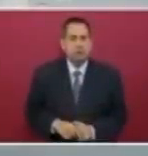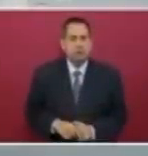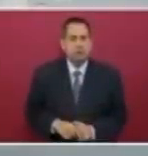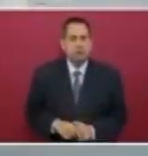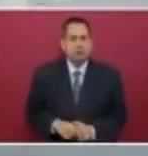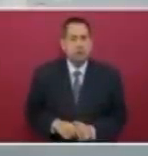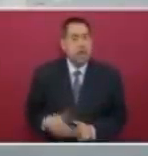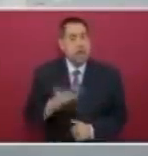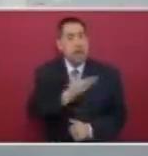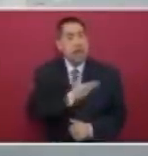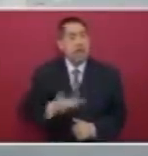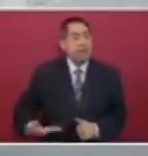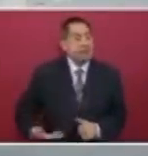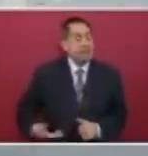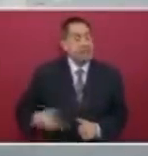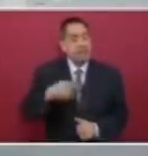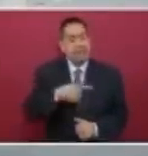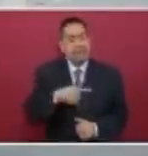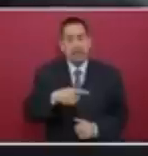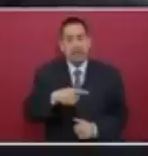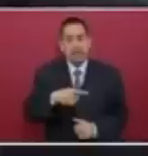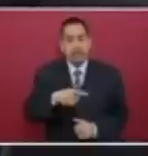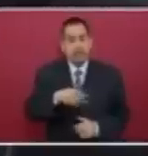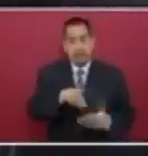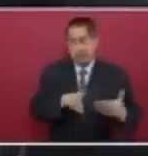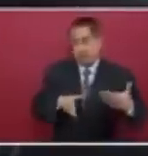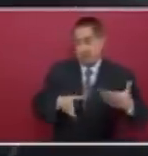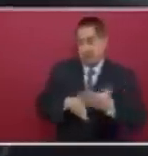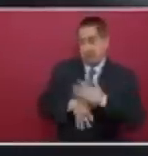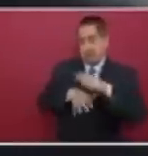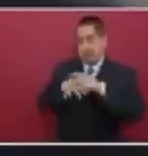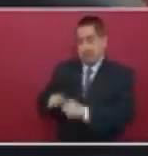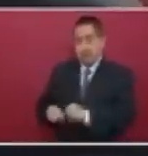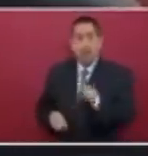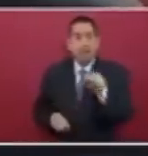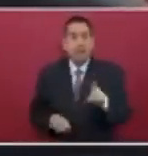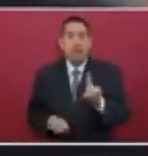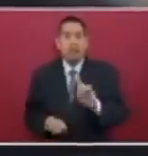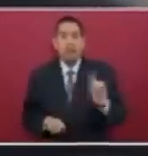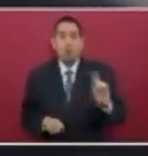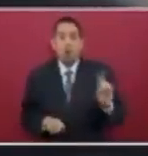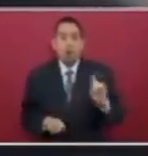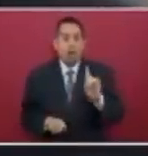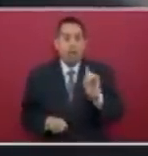el presidente que tomó la decisión de invadir a mexico era un demócrata